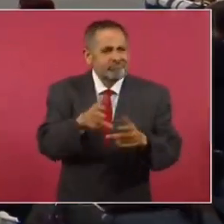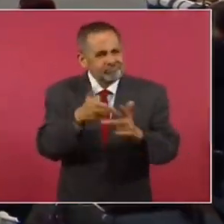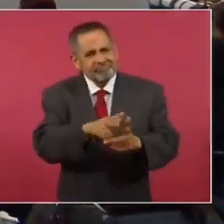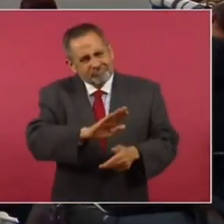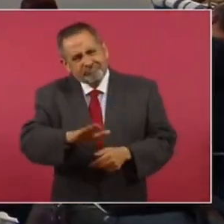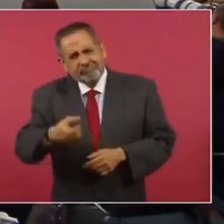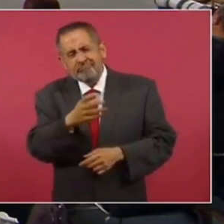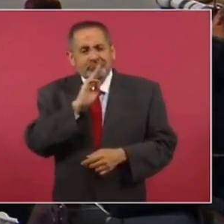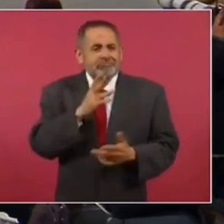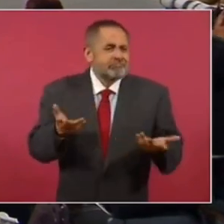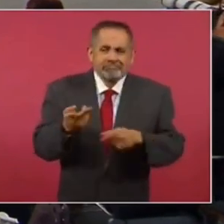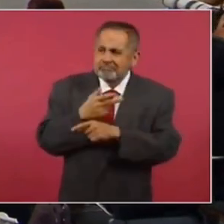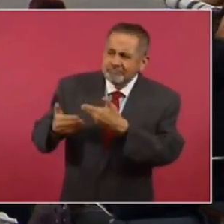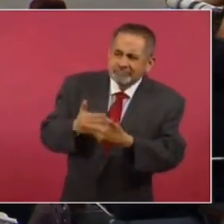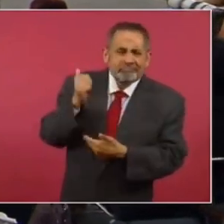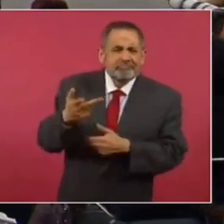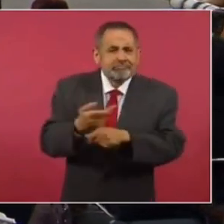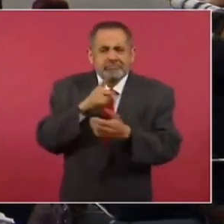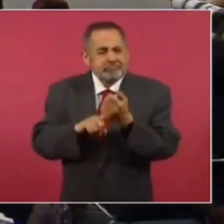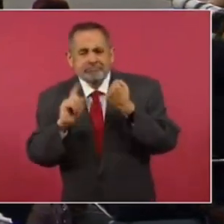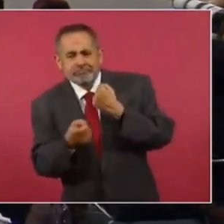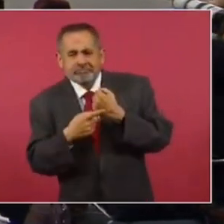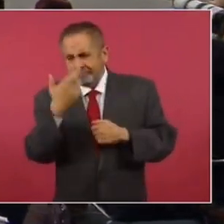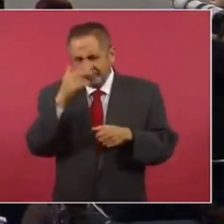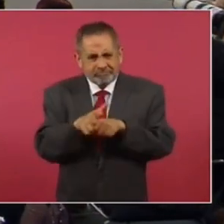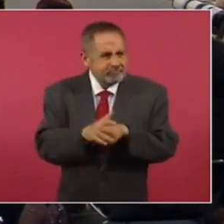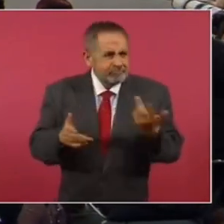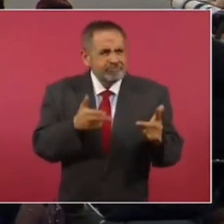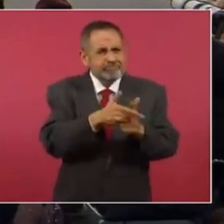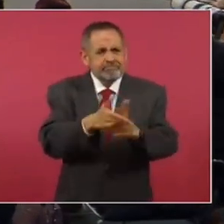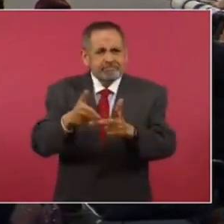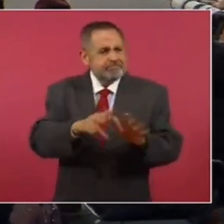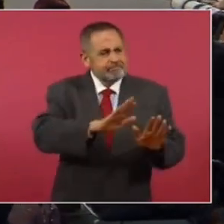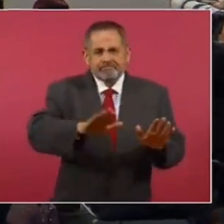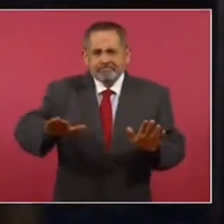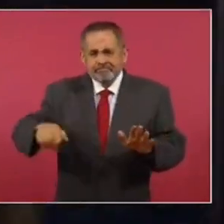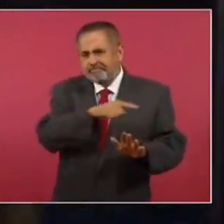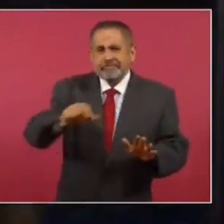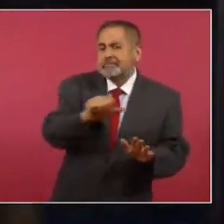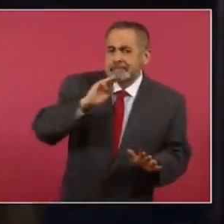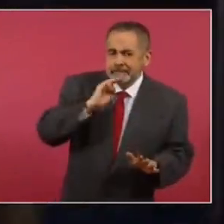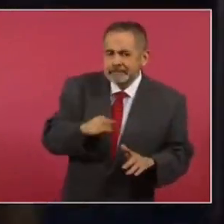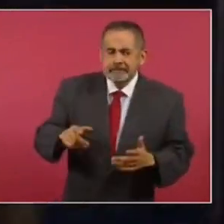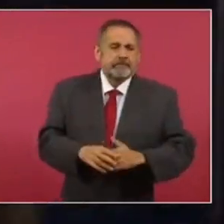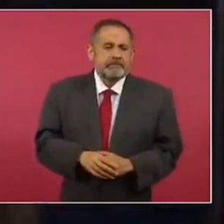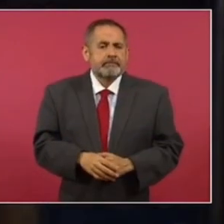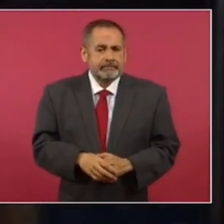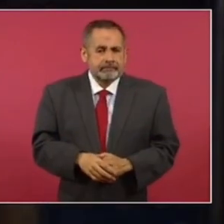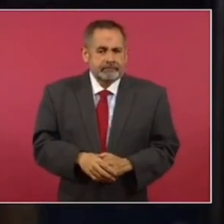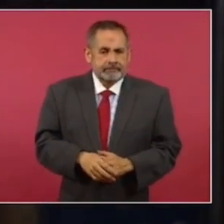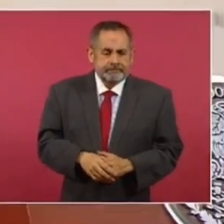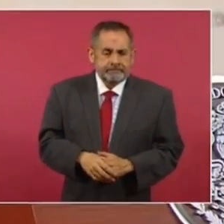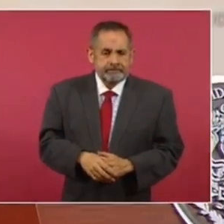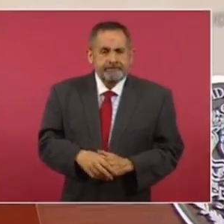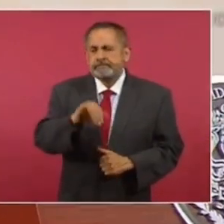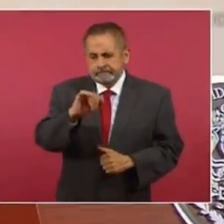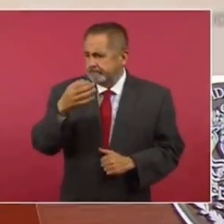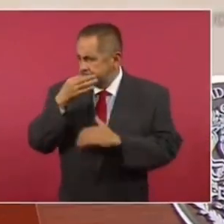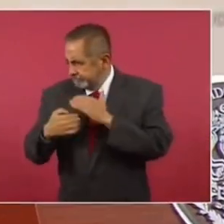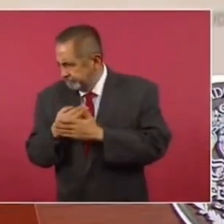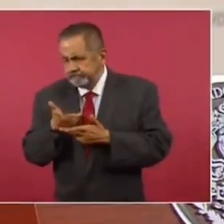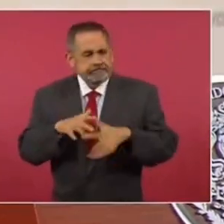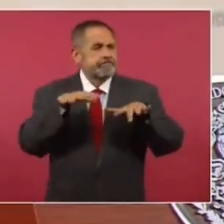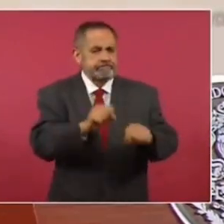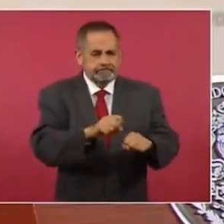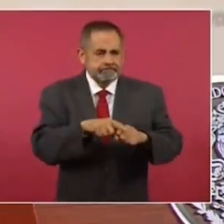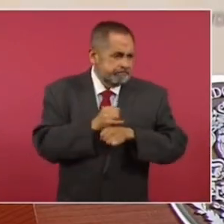asesinatos de las mamás buscadoras, ¿le han dado algún avance en la investigación de qué móviles hay detrás de estos ataques y de estos asesinatos? Sí, y se detiene a los